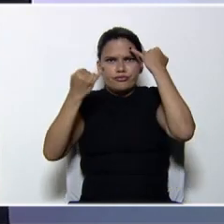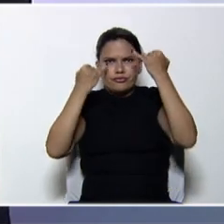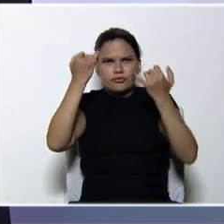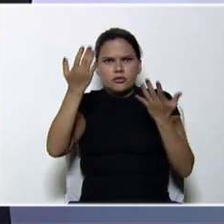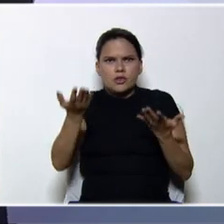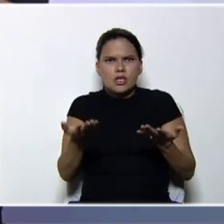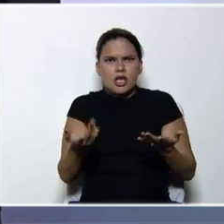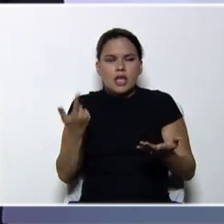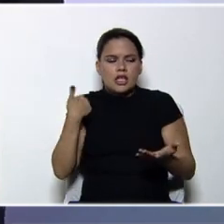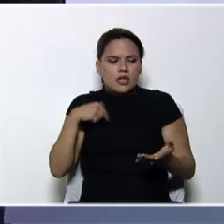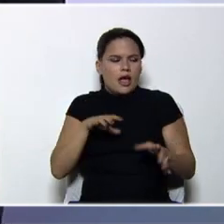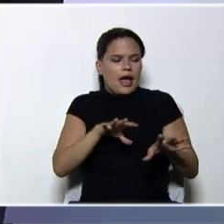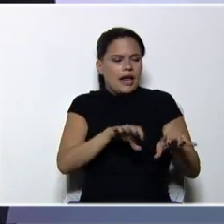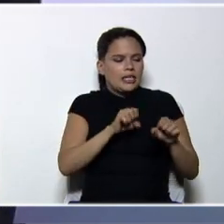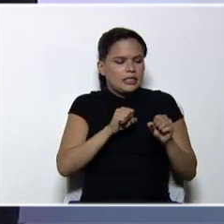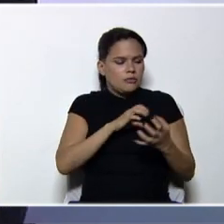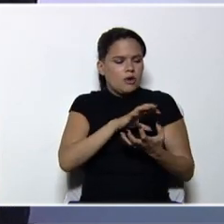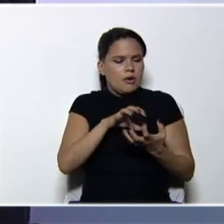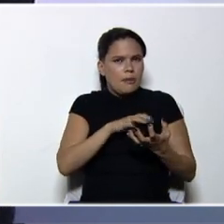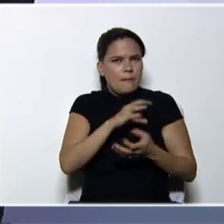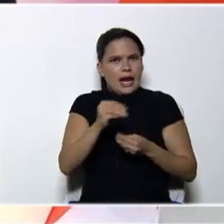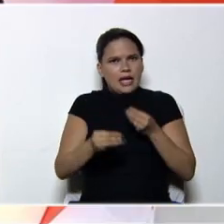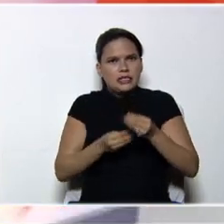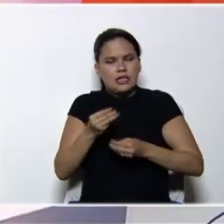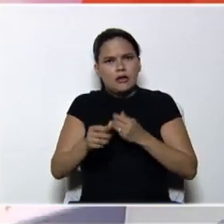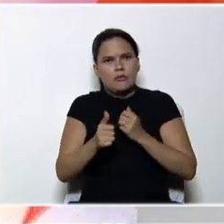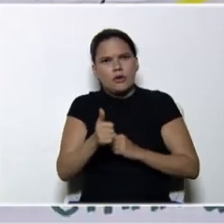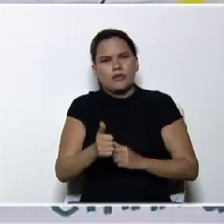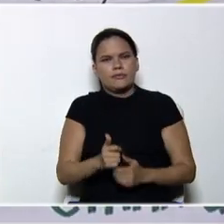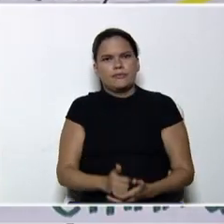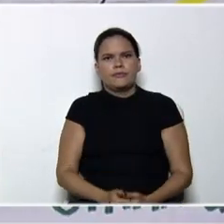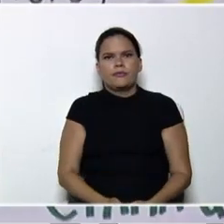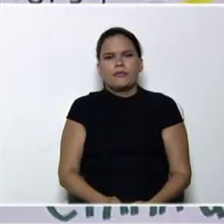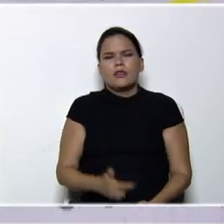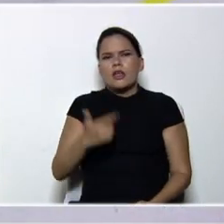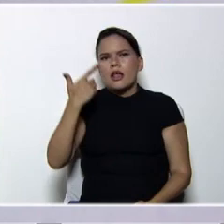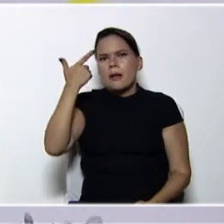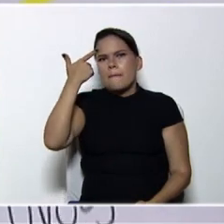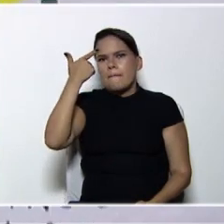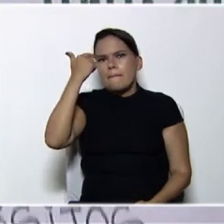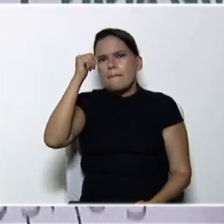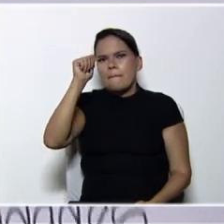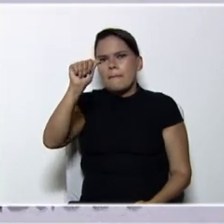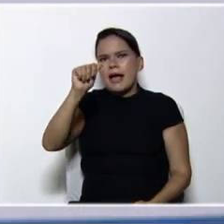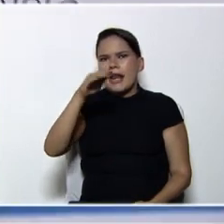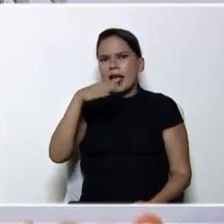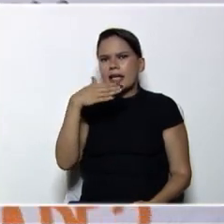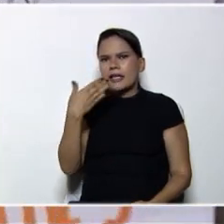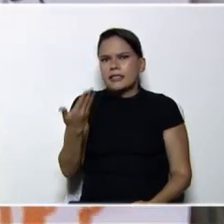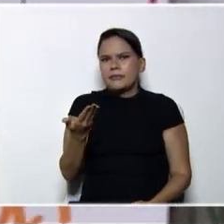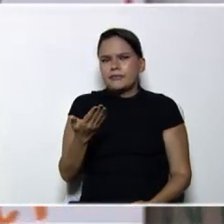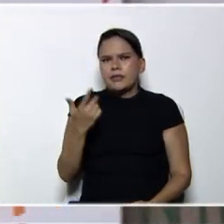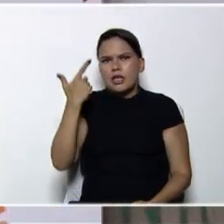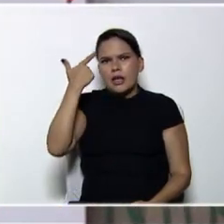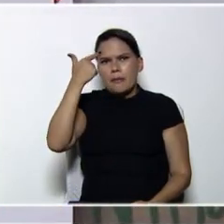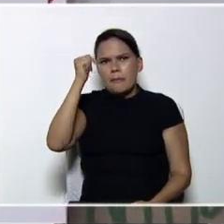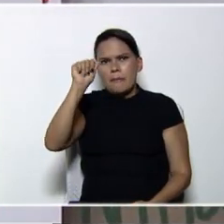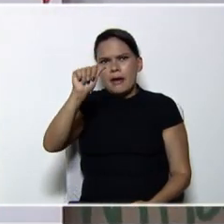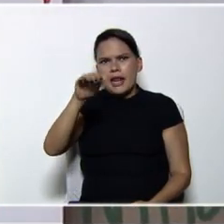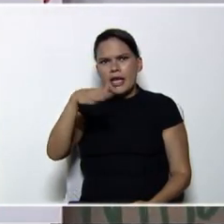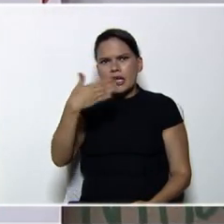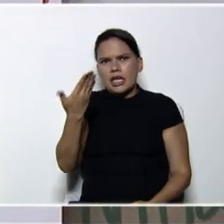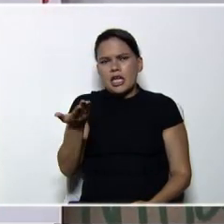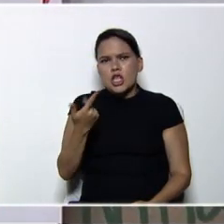abordar esa situación para mejorarla, ¿sí? El para qué. En este caso, el para qué nos va a ayudar a buscar